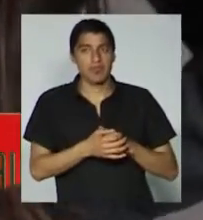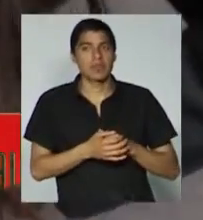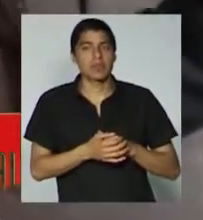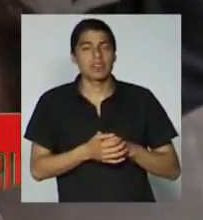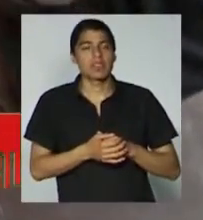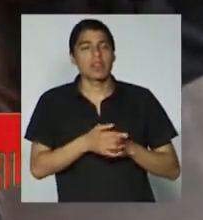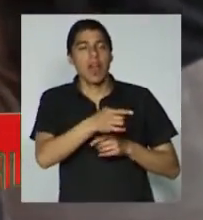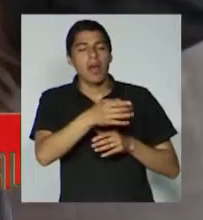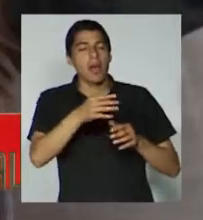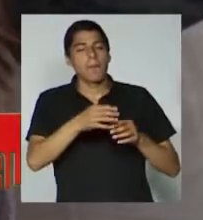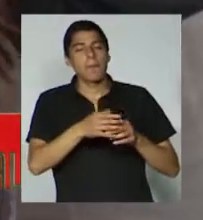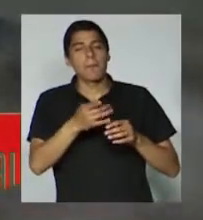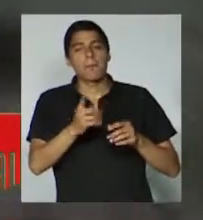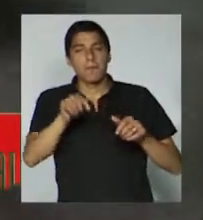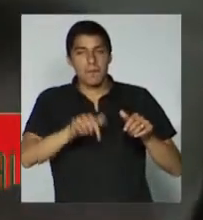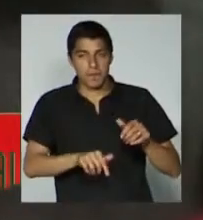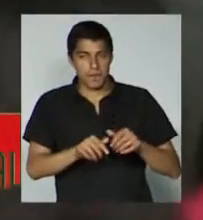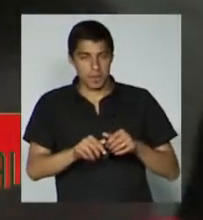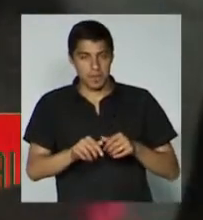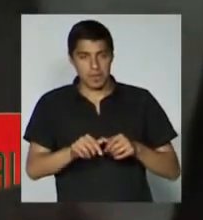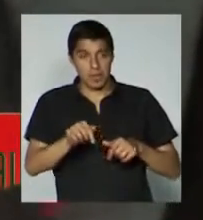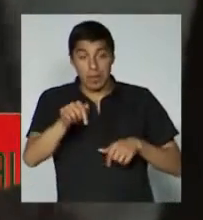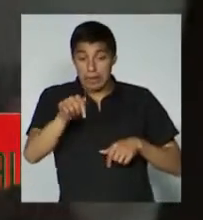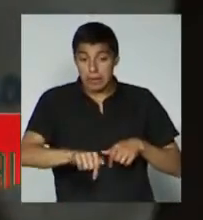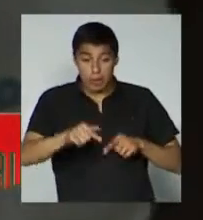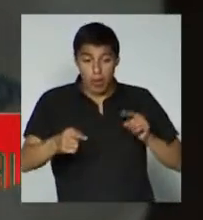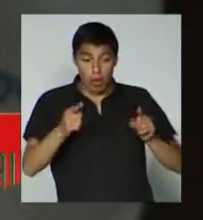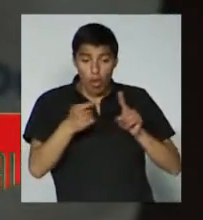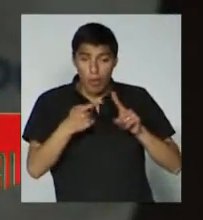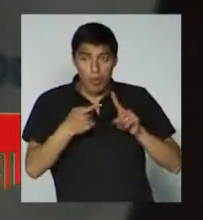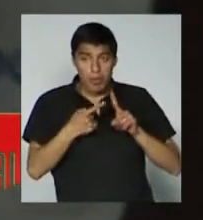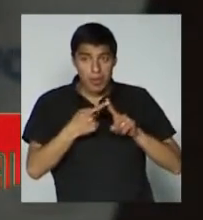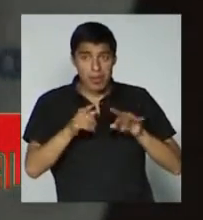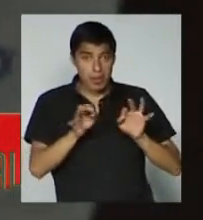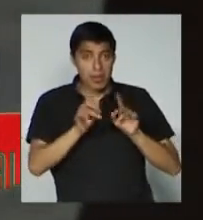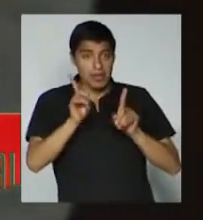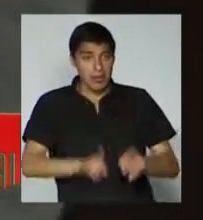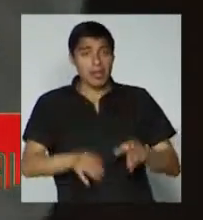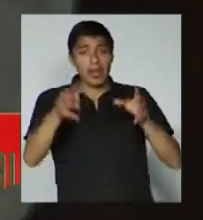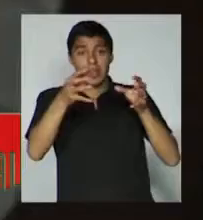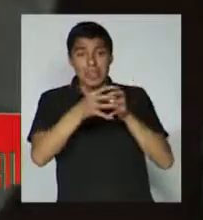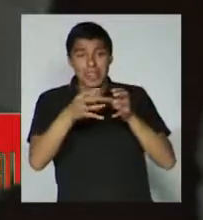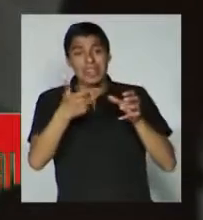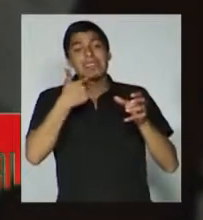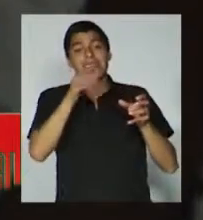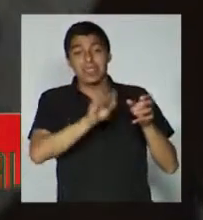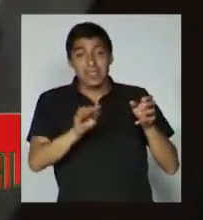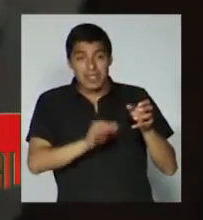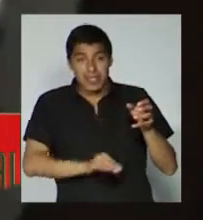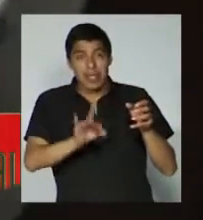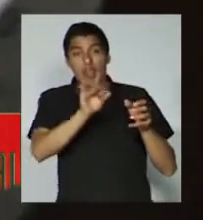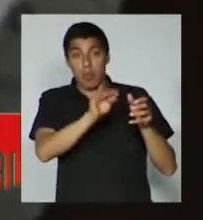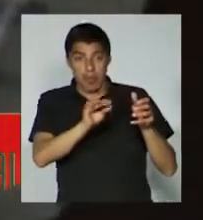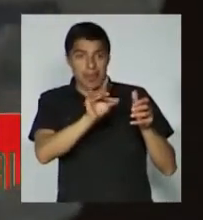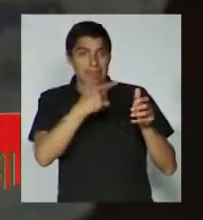Pero norte, sur, ningún contacto, y cómo quedan las cámaras, o sea, senadores queda el PJ con